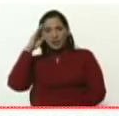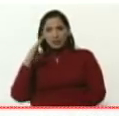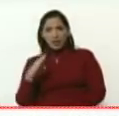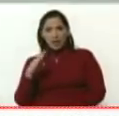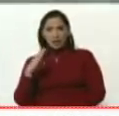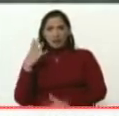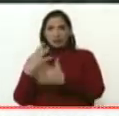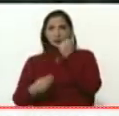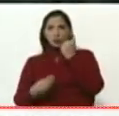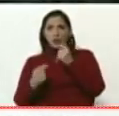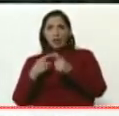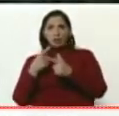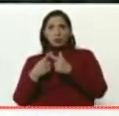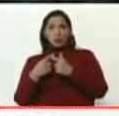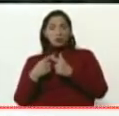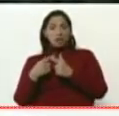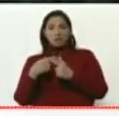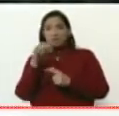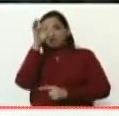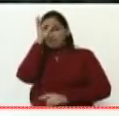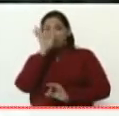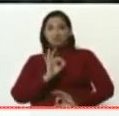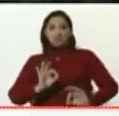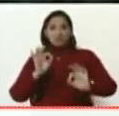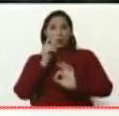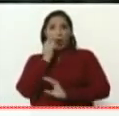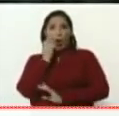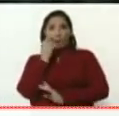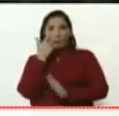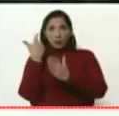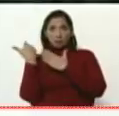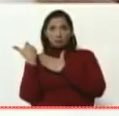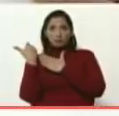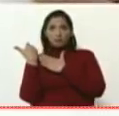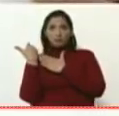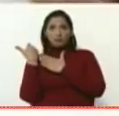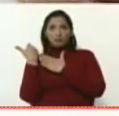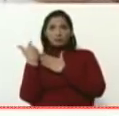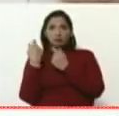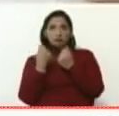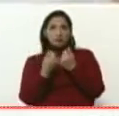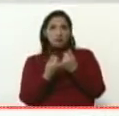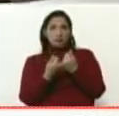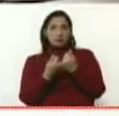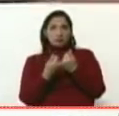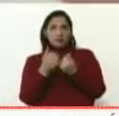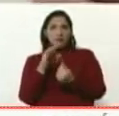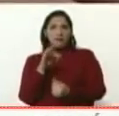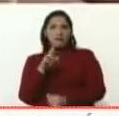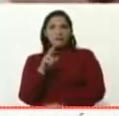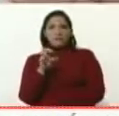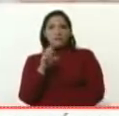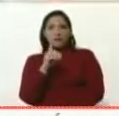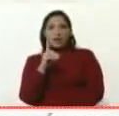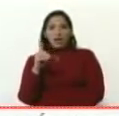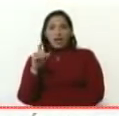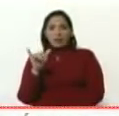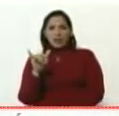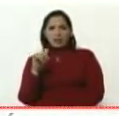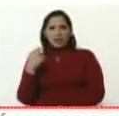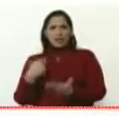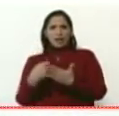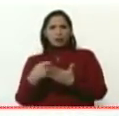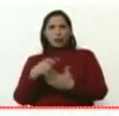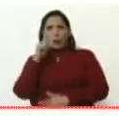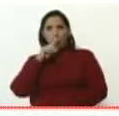pues brilla por su ausencia. Aquí está, miren, en lo que se gastó la plata Freddy Superlano, con las prostitutas, que casi le cuestan